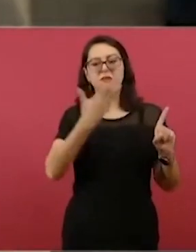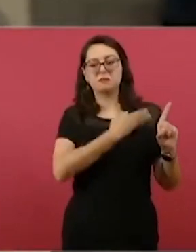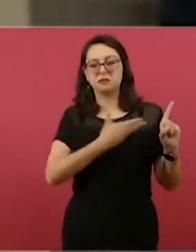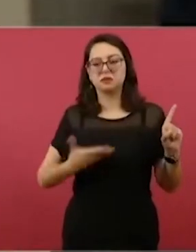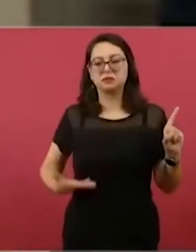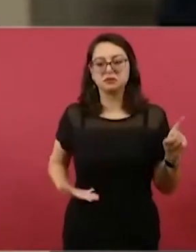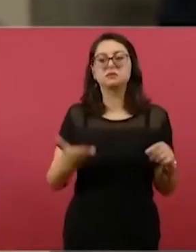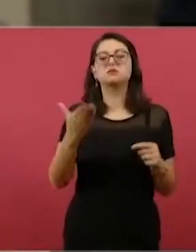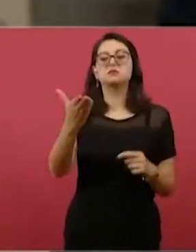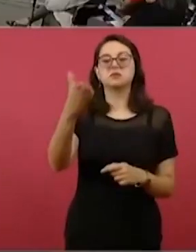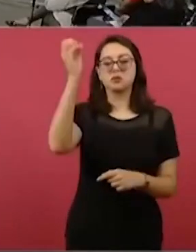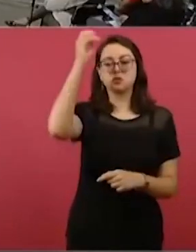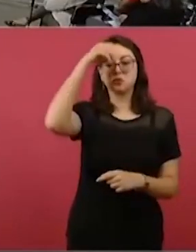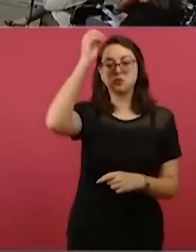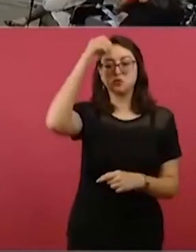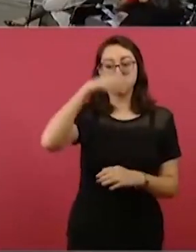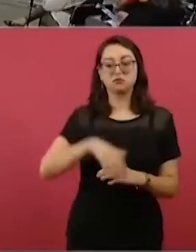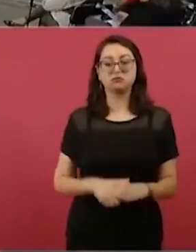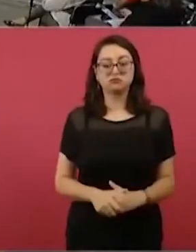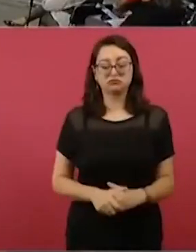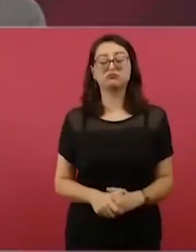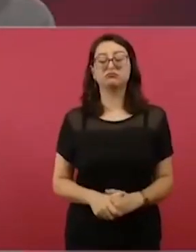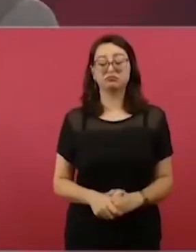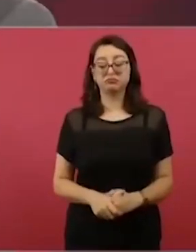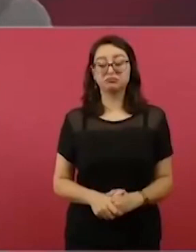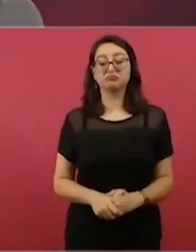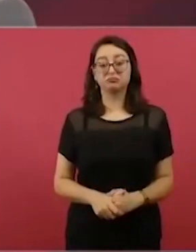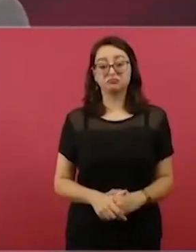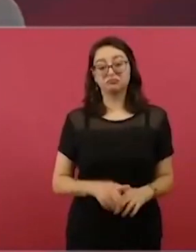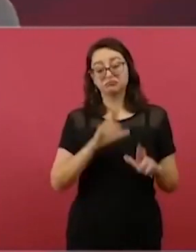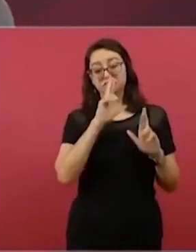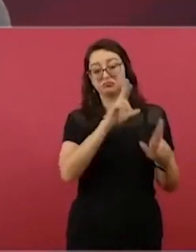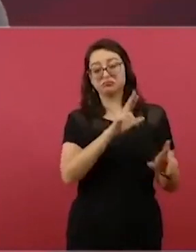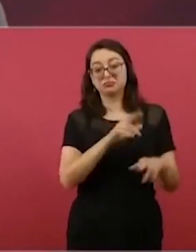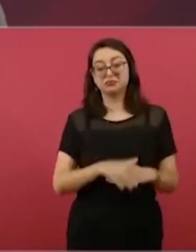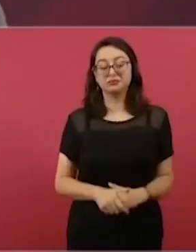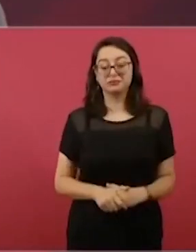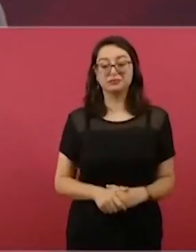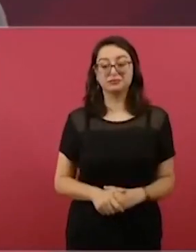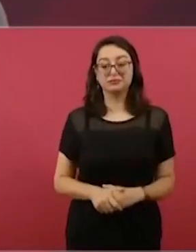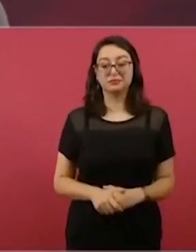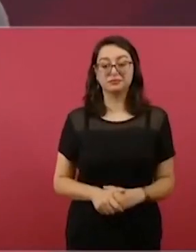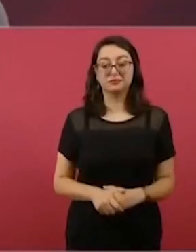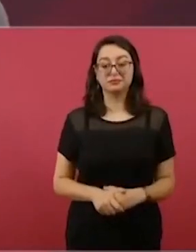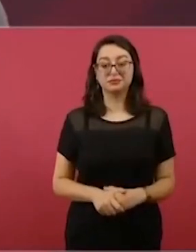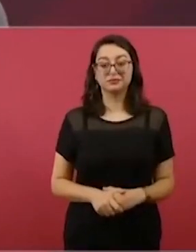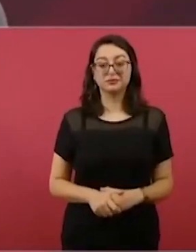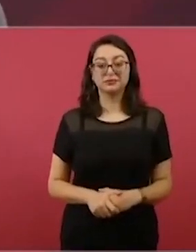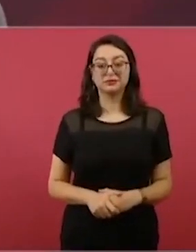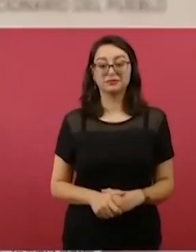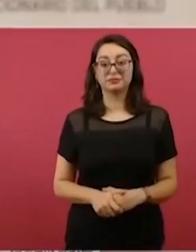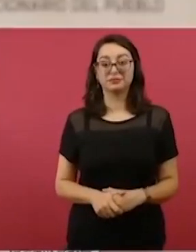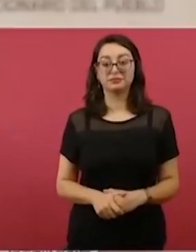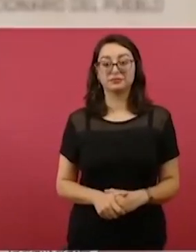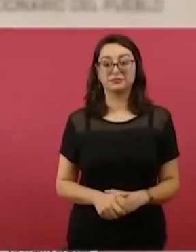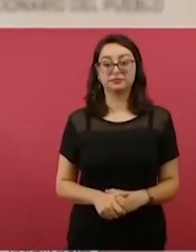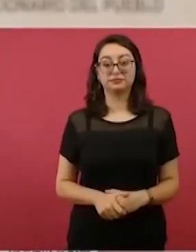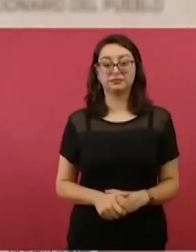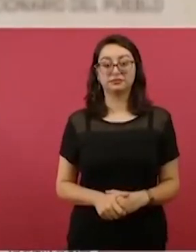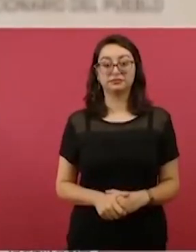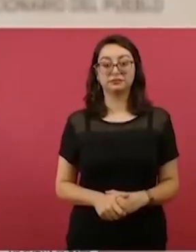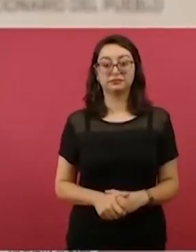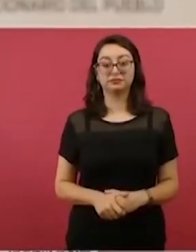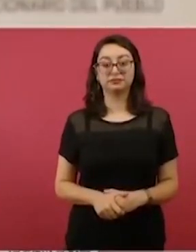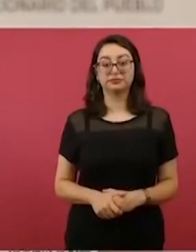Hay una frase que se ha vuelto clásica en los últimos años, y es aquella en la que señalamos que tenemos otros datos. Y es que la propia frase ha